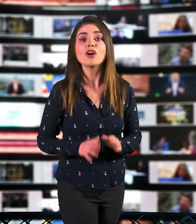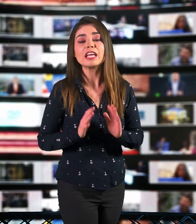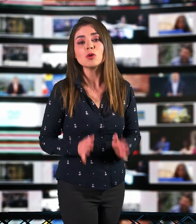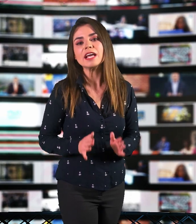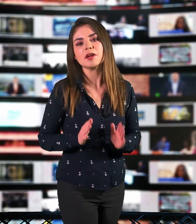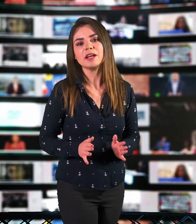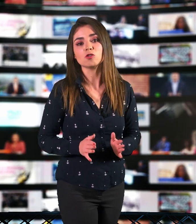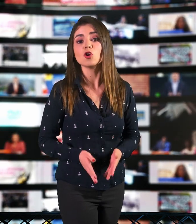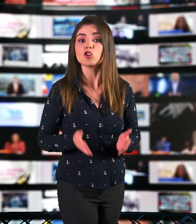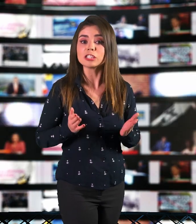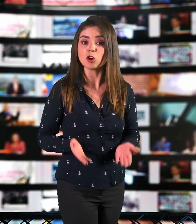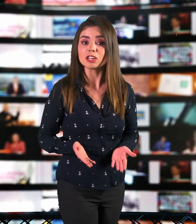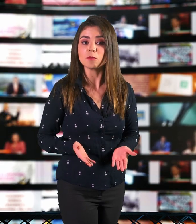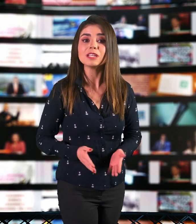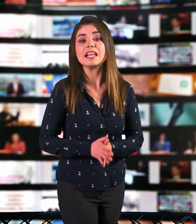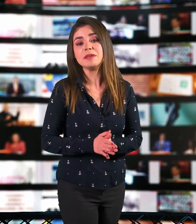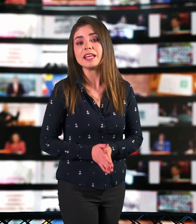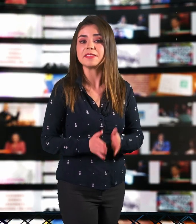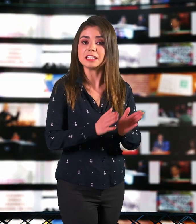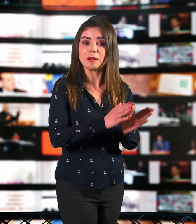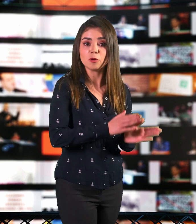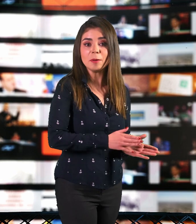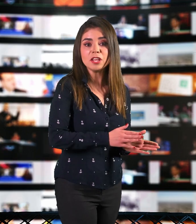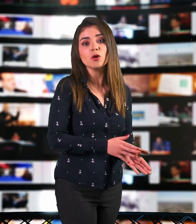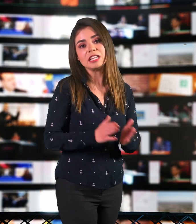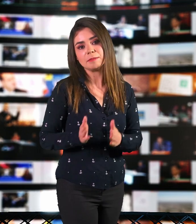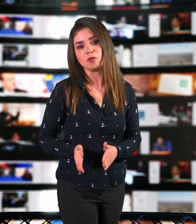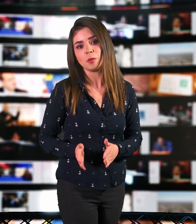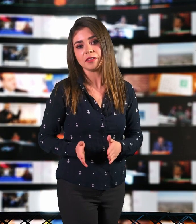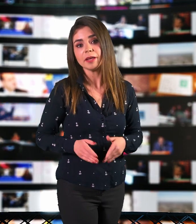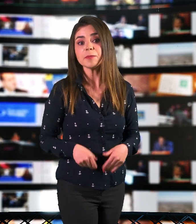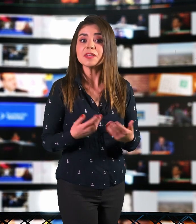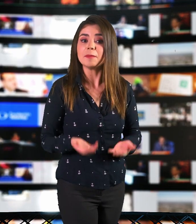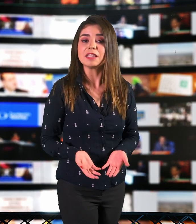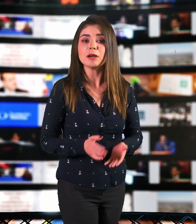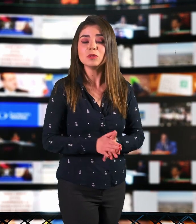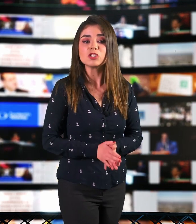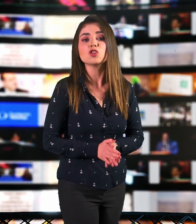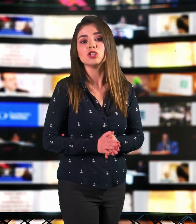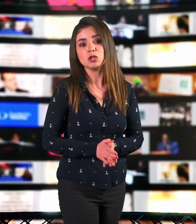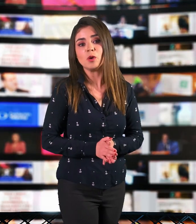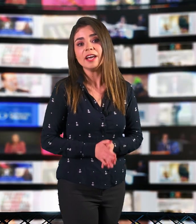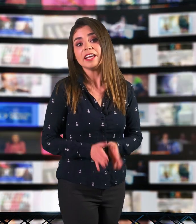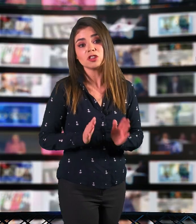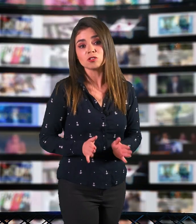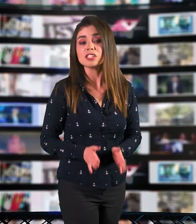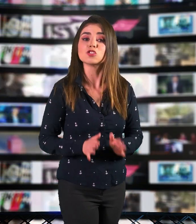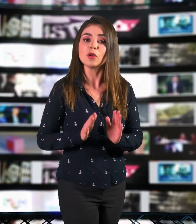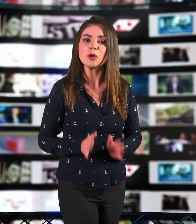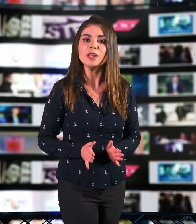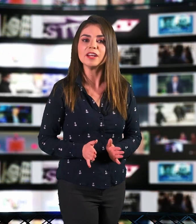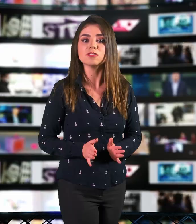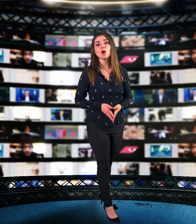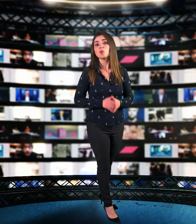resaltó que no hay que alarmarnos, nos encontramos al límite entre el semáforo amarillo y el semáforo verde, y el plan de vacunación continúa. Entonces,